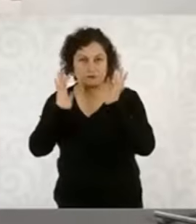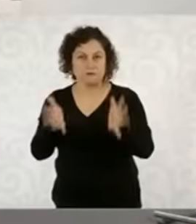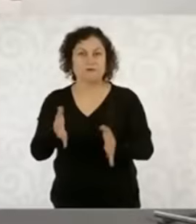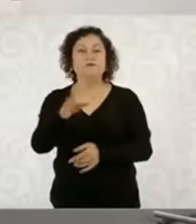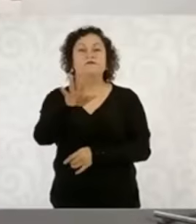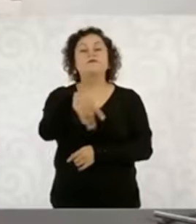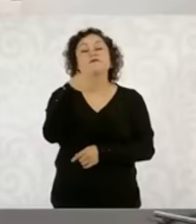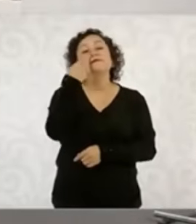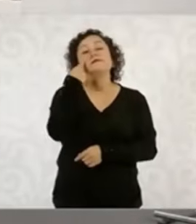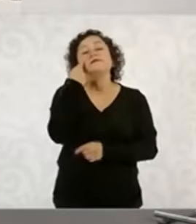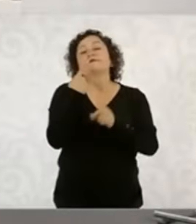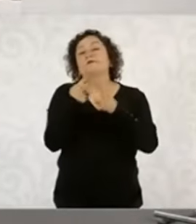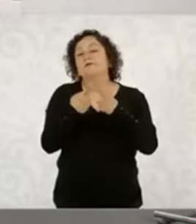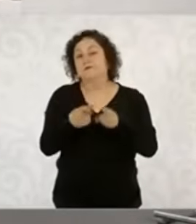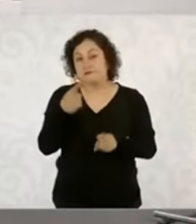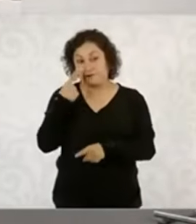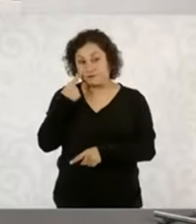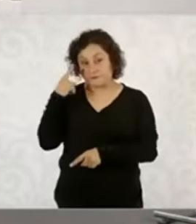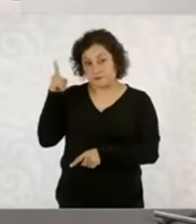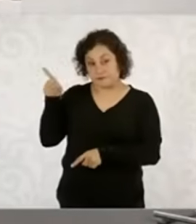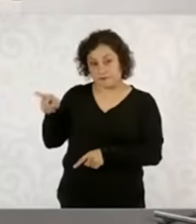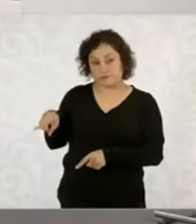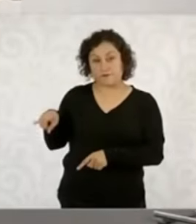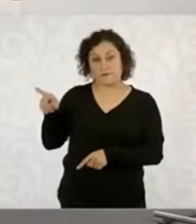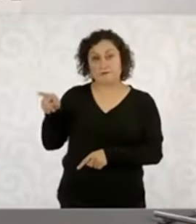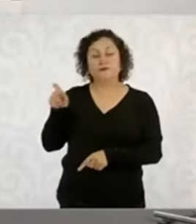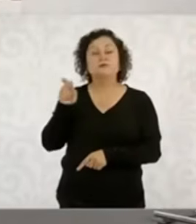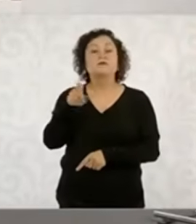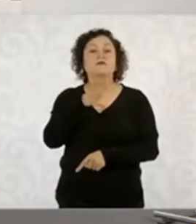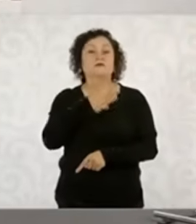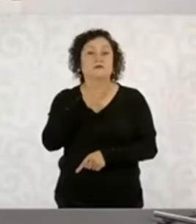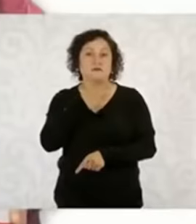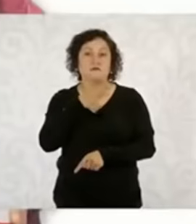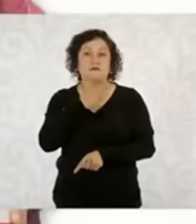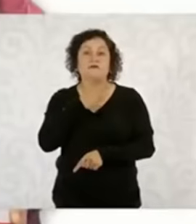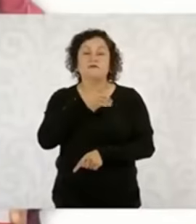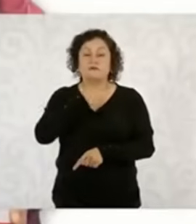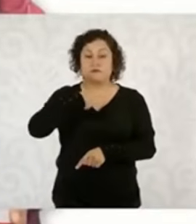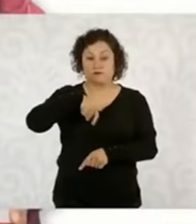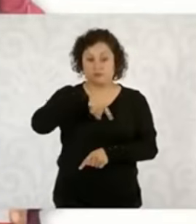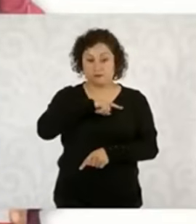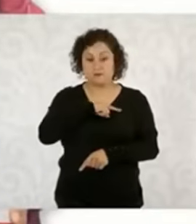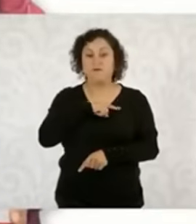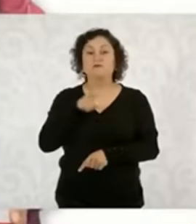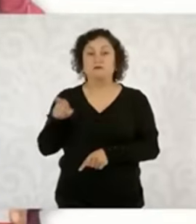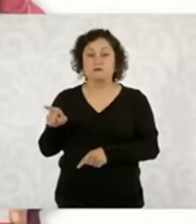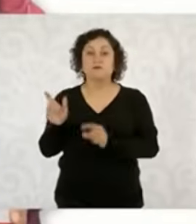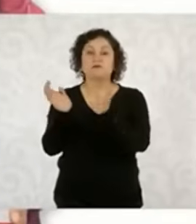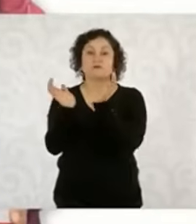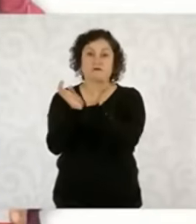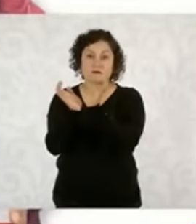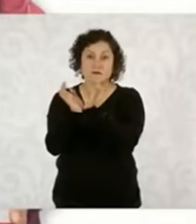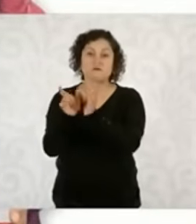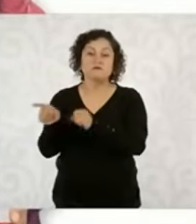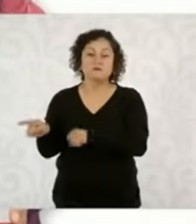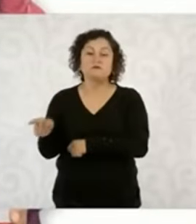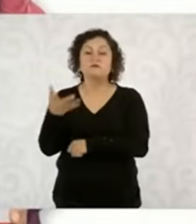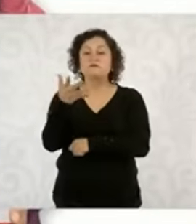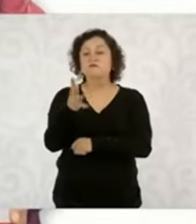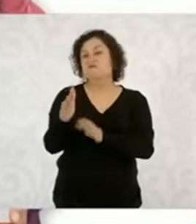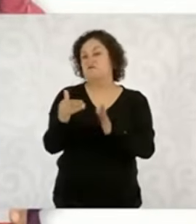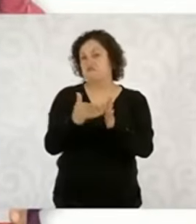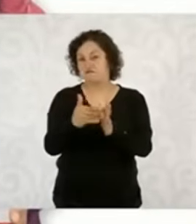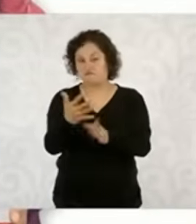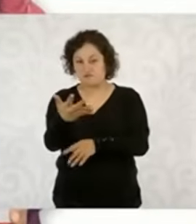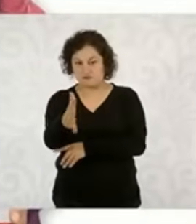Si ven las cifras que están en medio, de parte del instituto llevamos un poco más de 10,000 escrituras, de